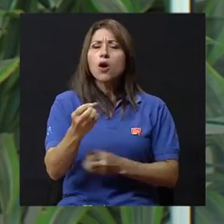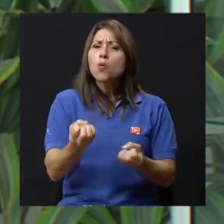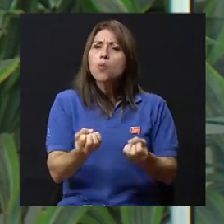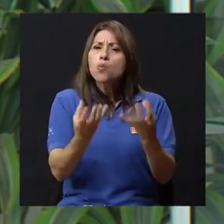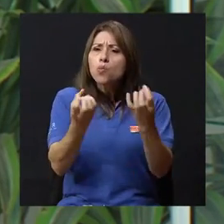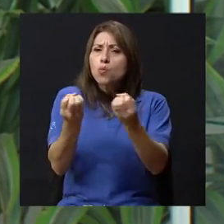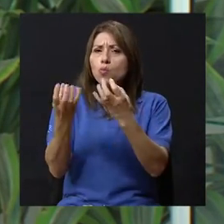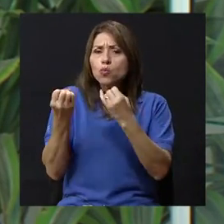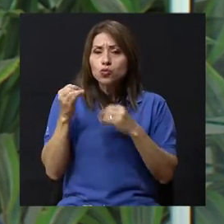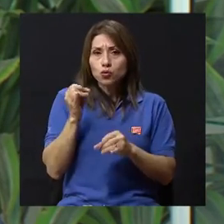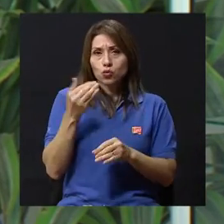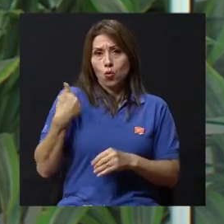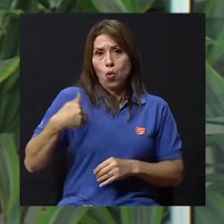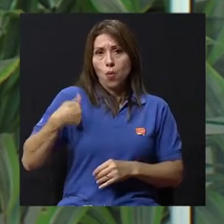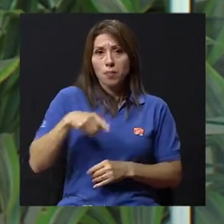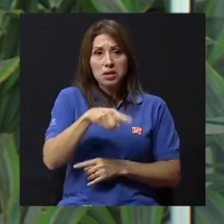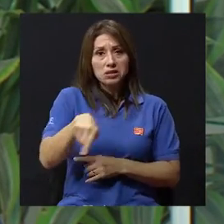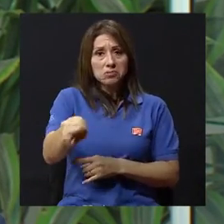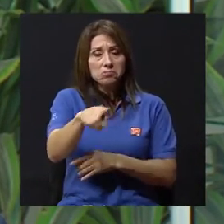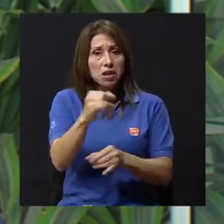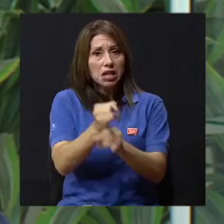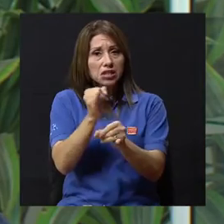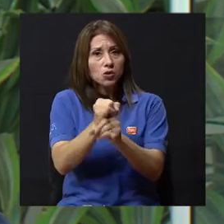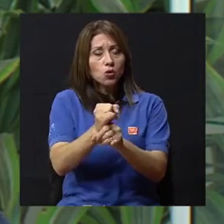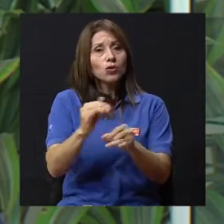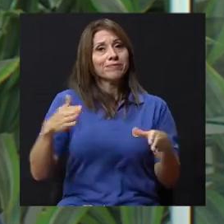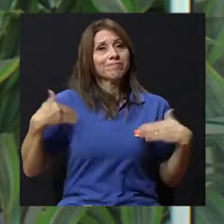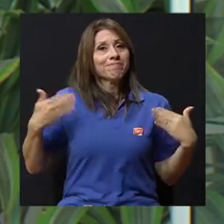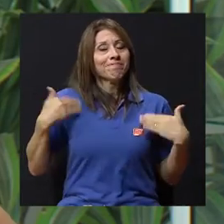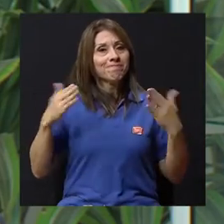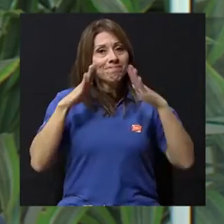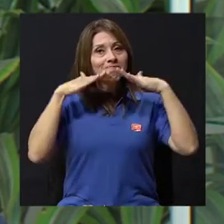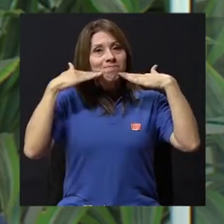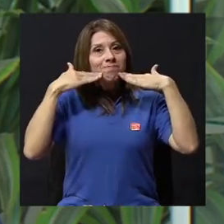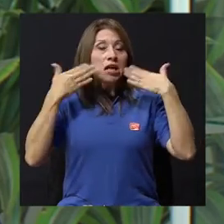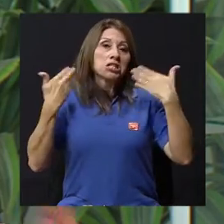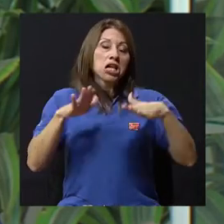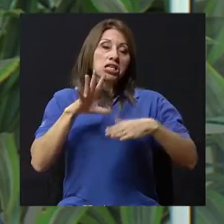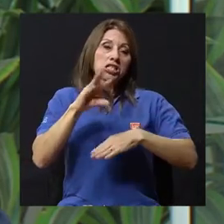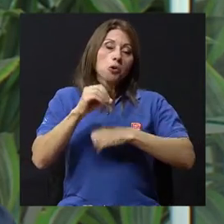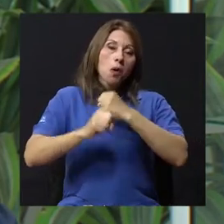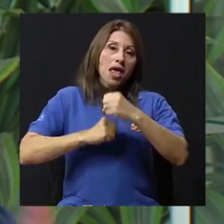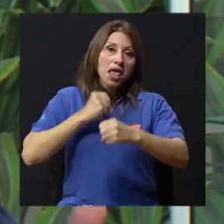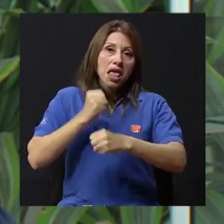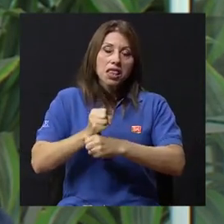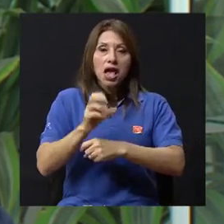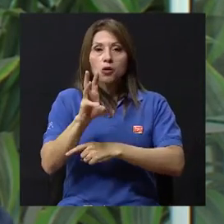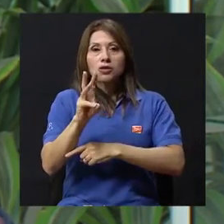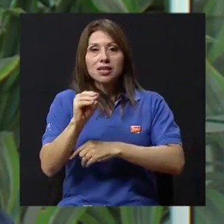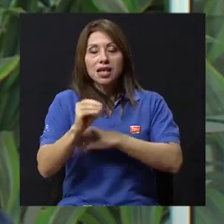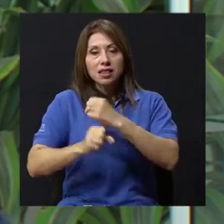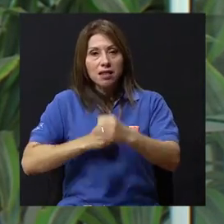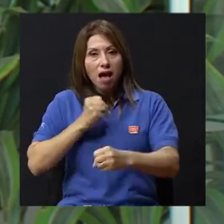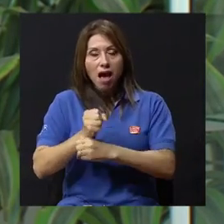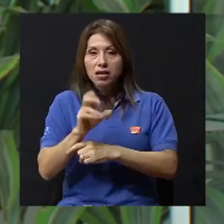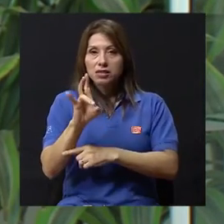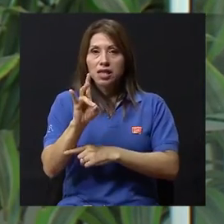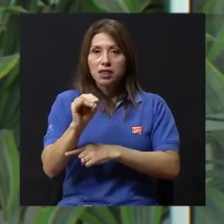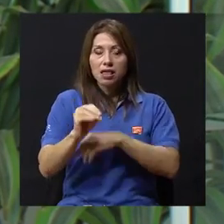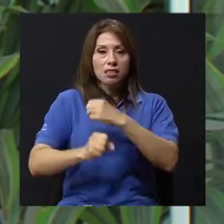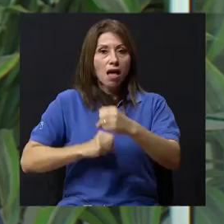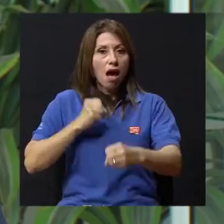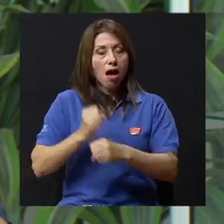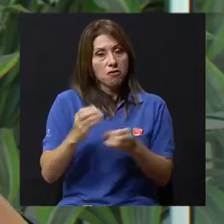Tenemos muchísimos hombres en el instituto que son felices. Ya después de los 50, 60, con 70 años y son felices. Y